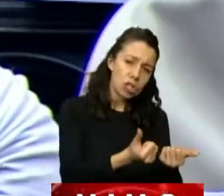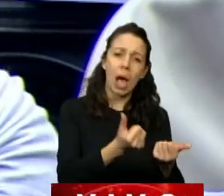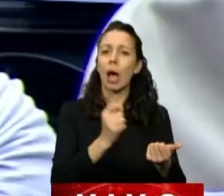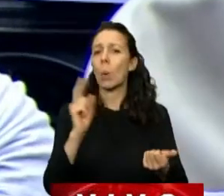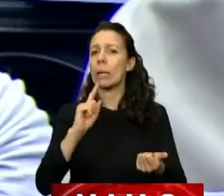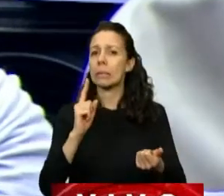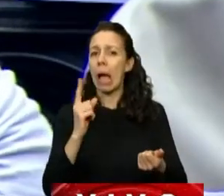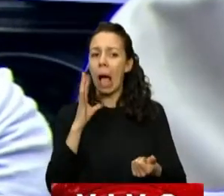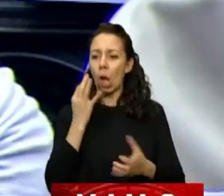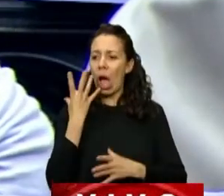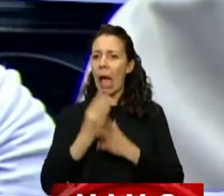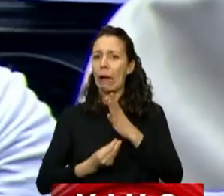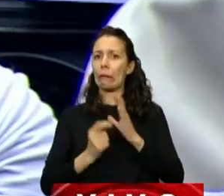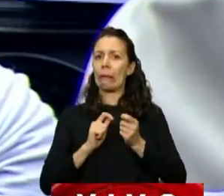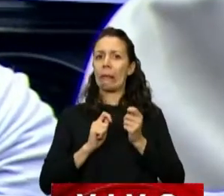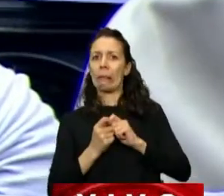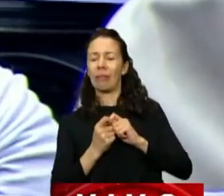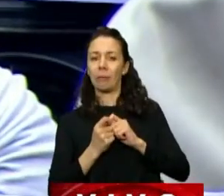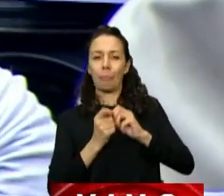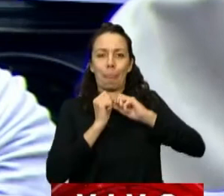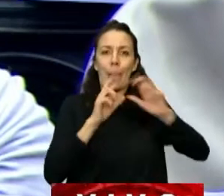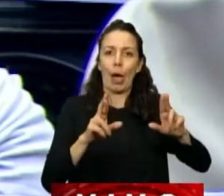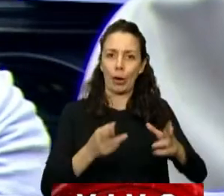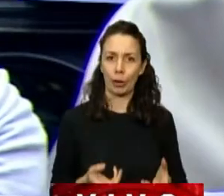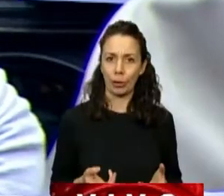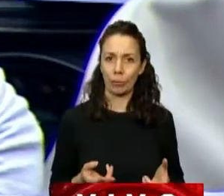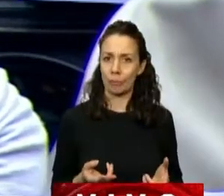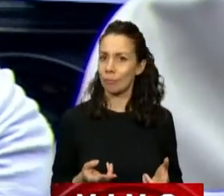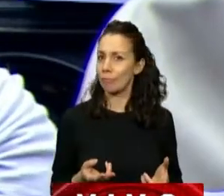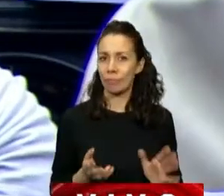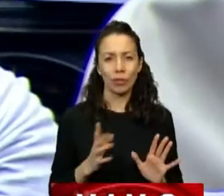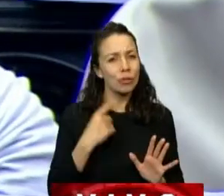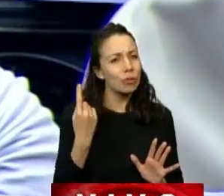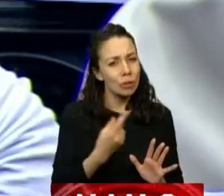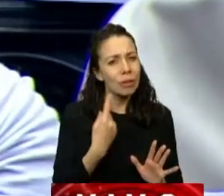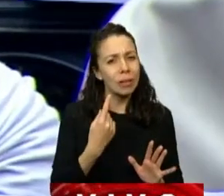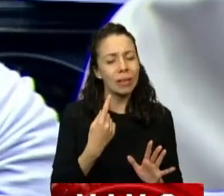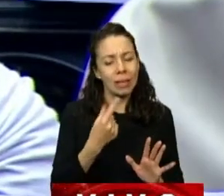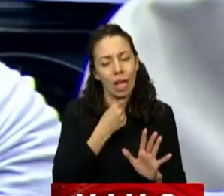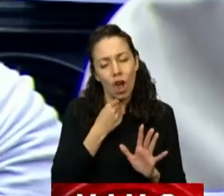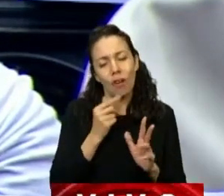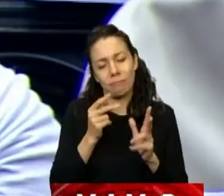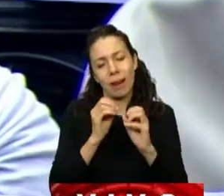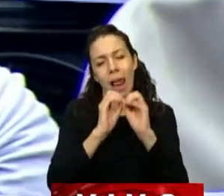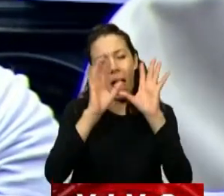error, convirtiendo en otro error mayor. Para que quede claro,